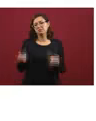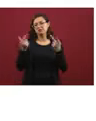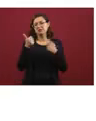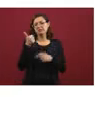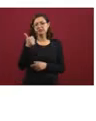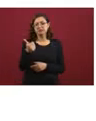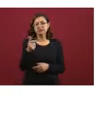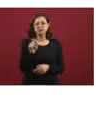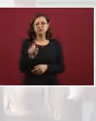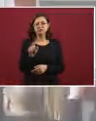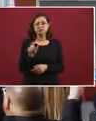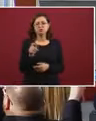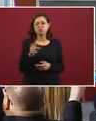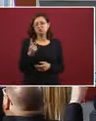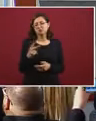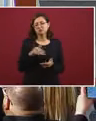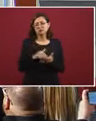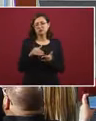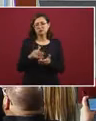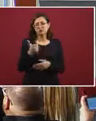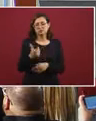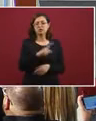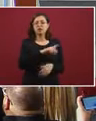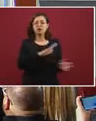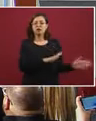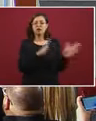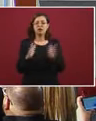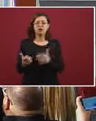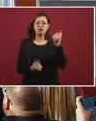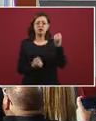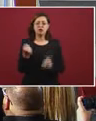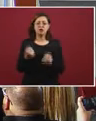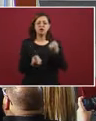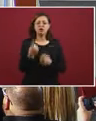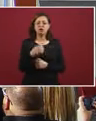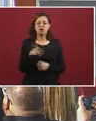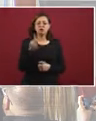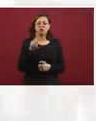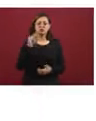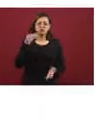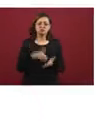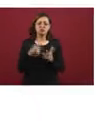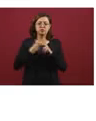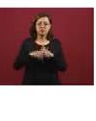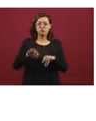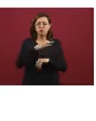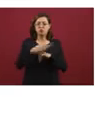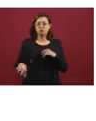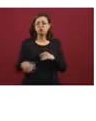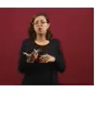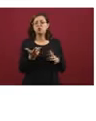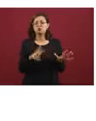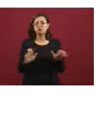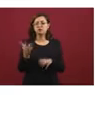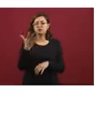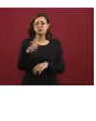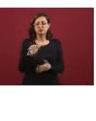Por favor, si fueran tan amables. Ahí está el vehículo Mercedes, 180 mil precio inicial, precio final 810 mil